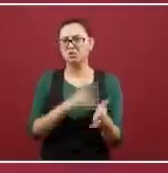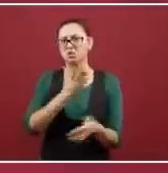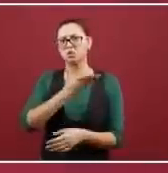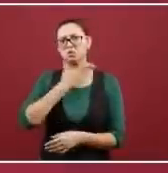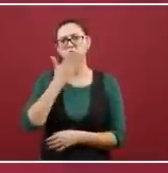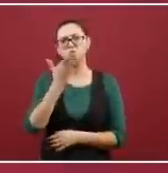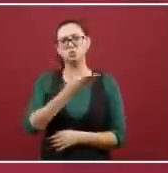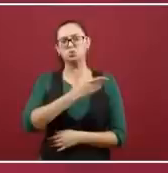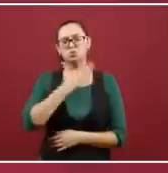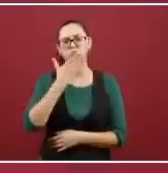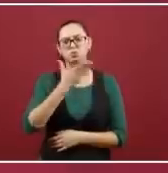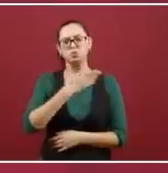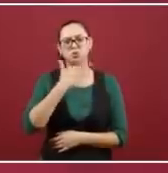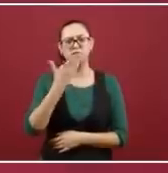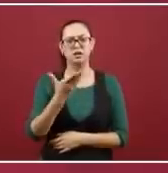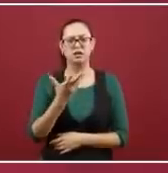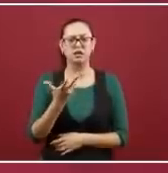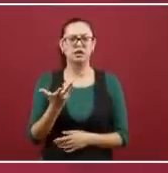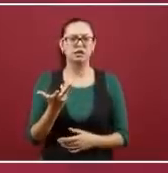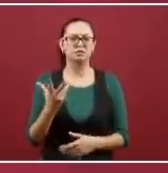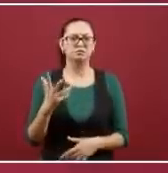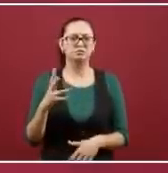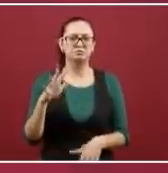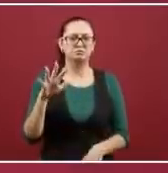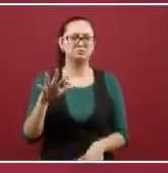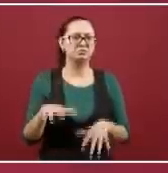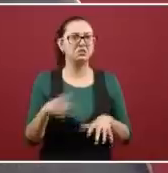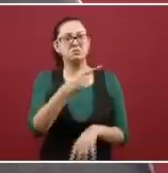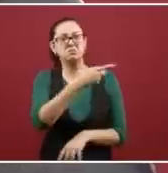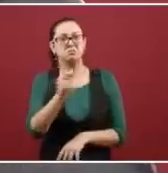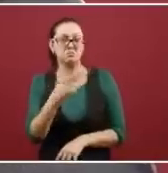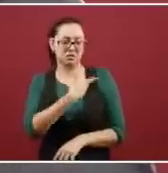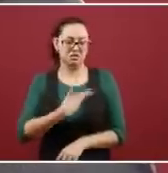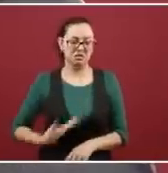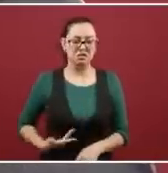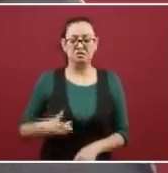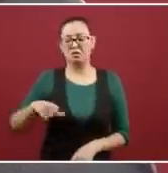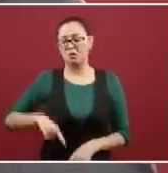del estado en que estaban las carreteras.